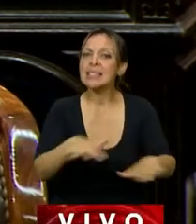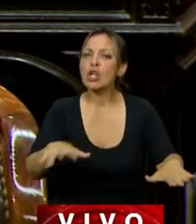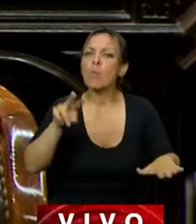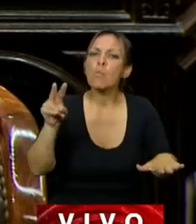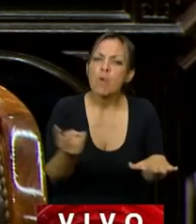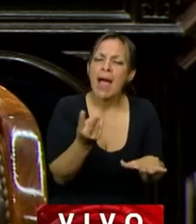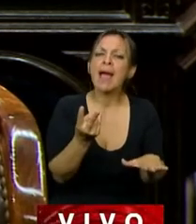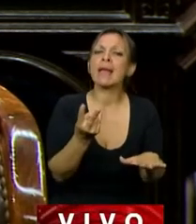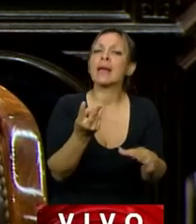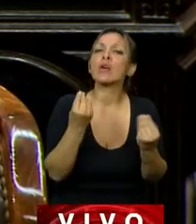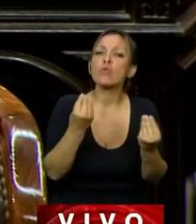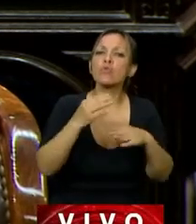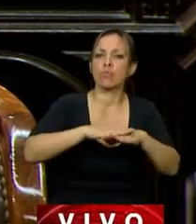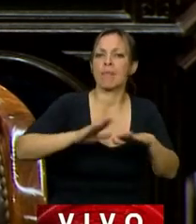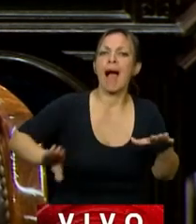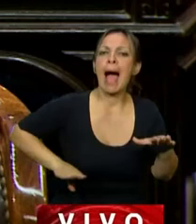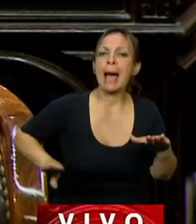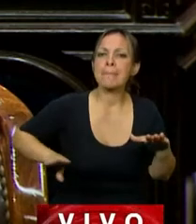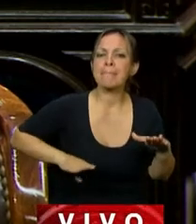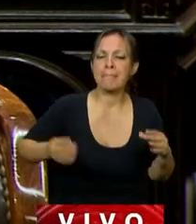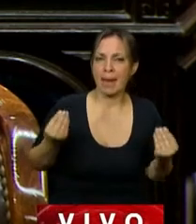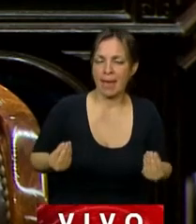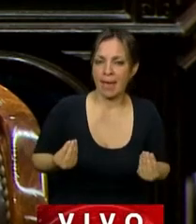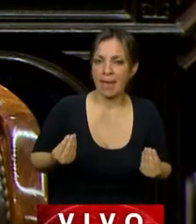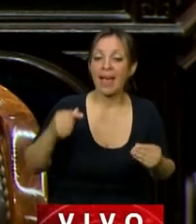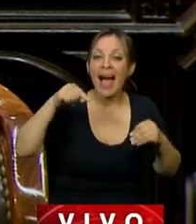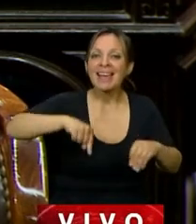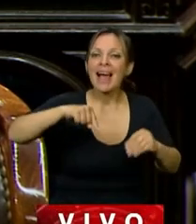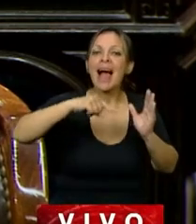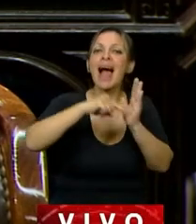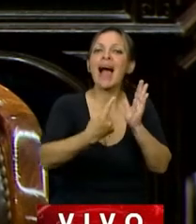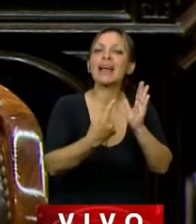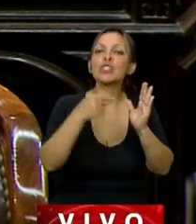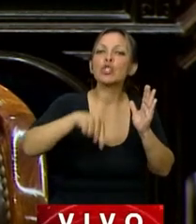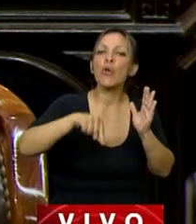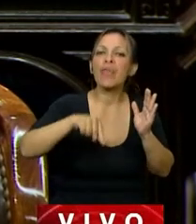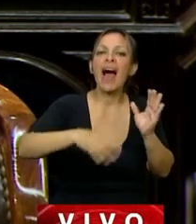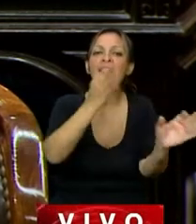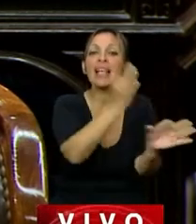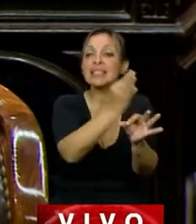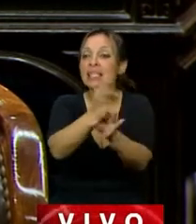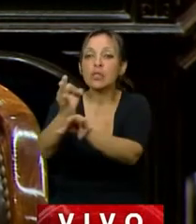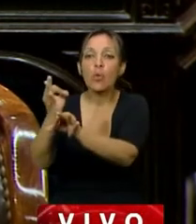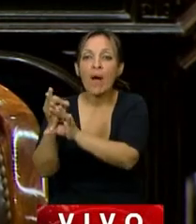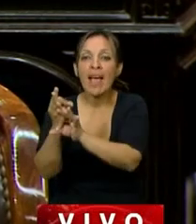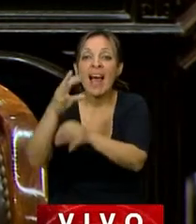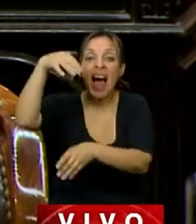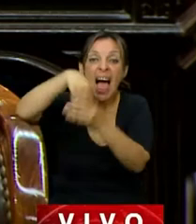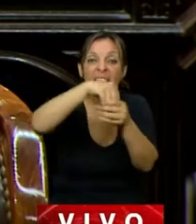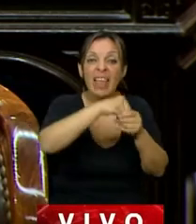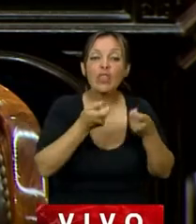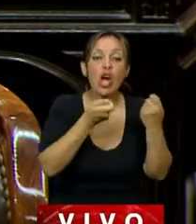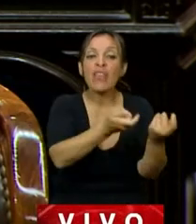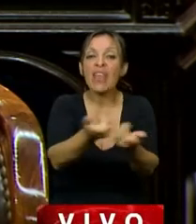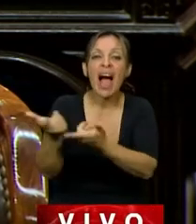por malnutrición. En esta ciudad, en muchas escuelas, se da de